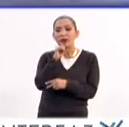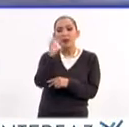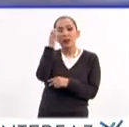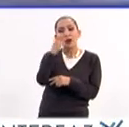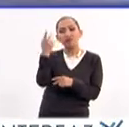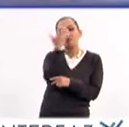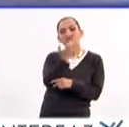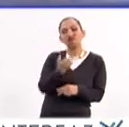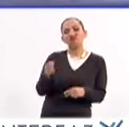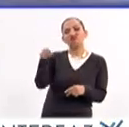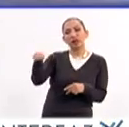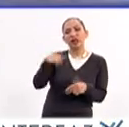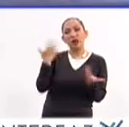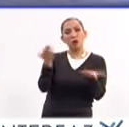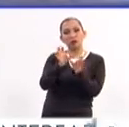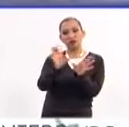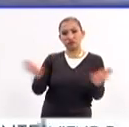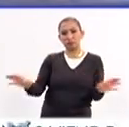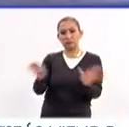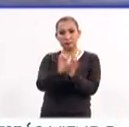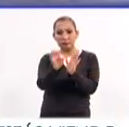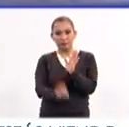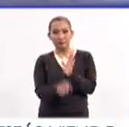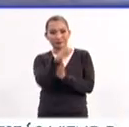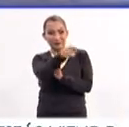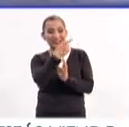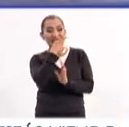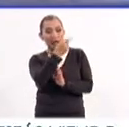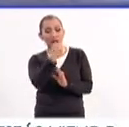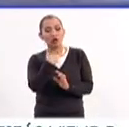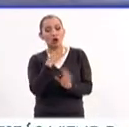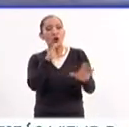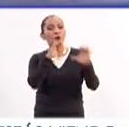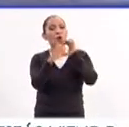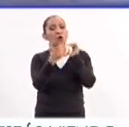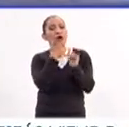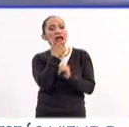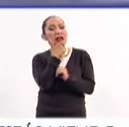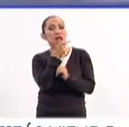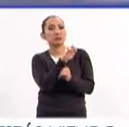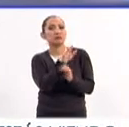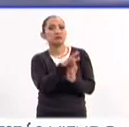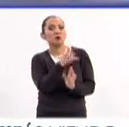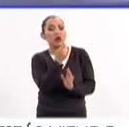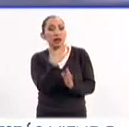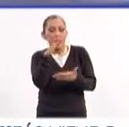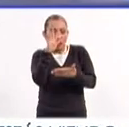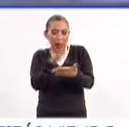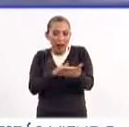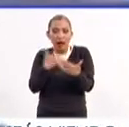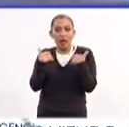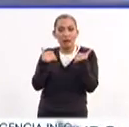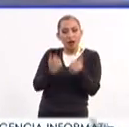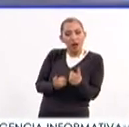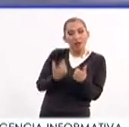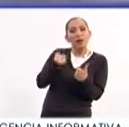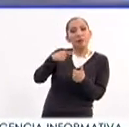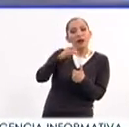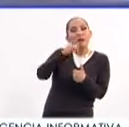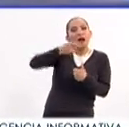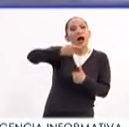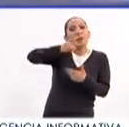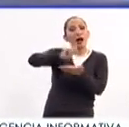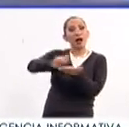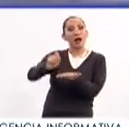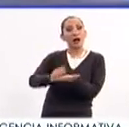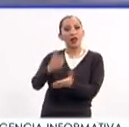las habilidades de manera separada. Es decir, cuando uno dice que se comunica en inglés, pues es porque lee, comprende, pero también habla o